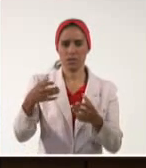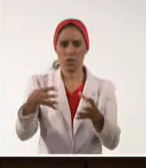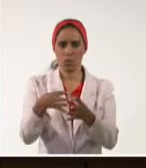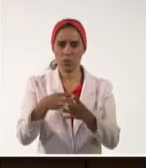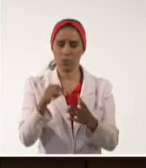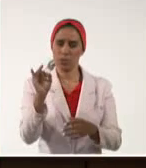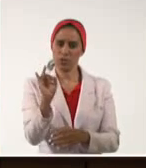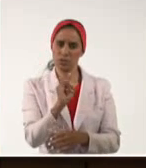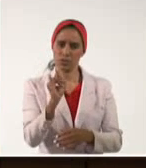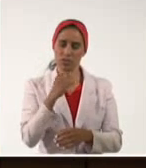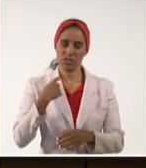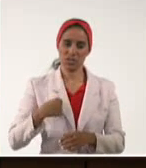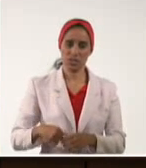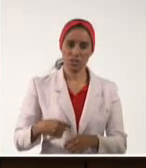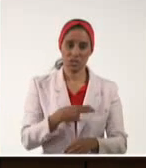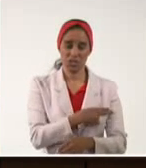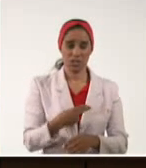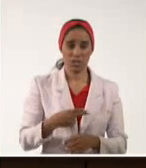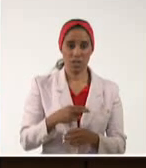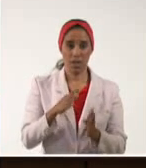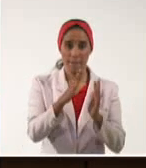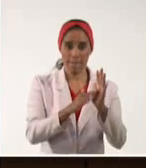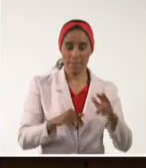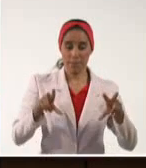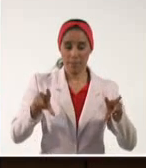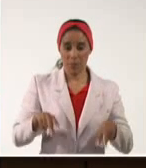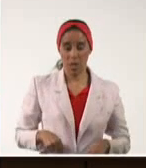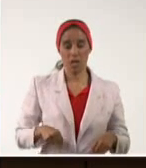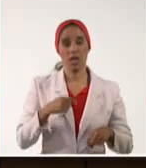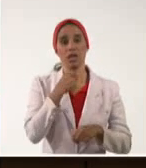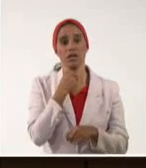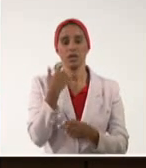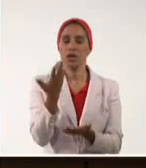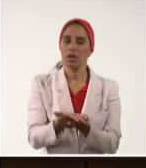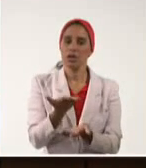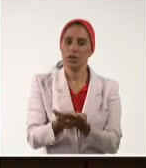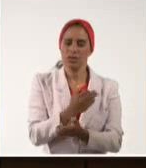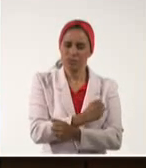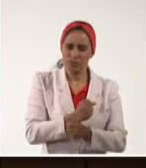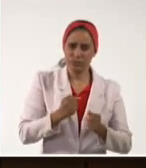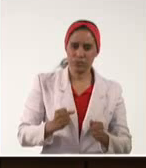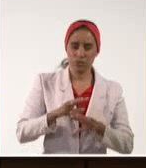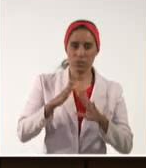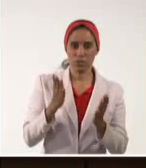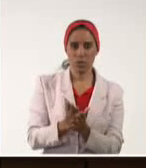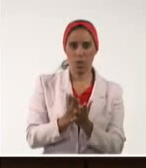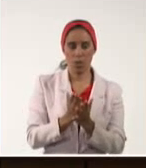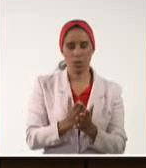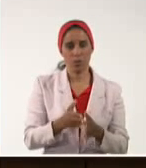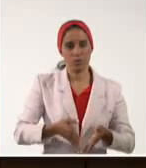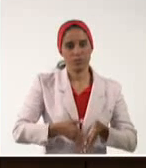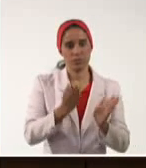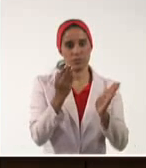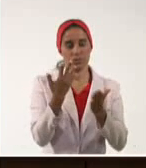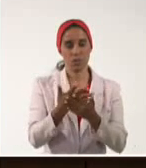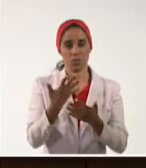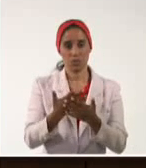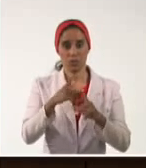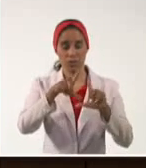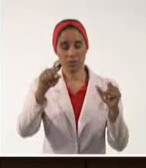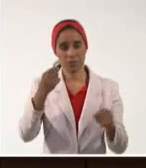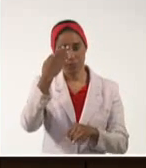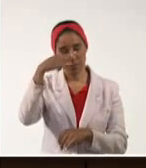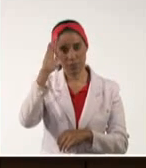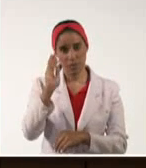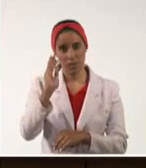Cuba asumió desde el mes de enero, ha demandado un gran esfuerzo de nuestras instituciones y del país en general. Refleja nuestro